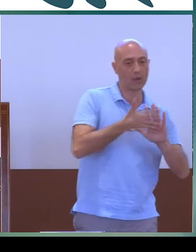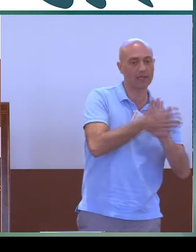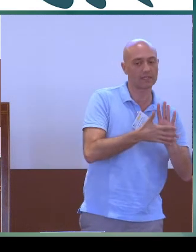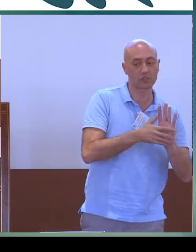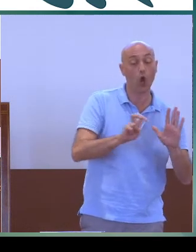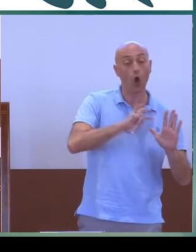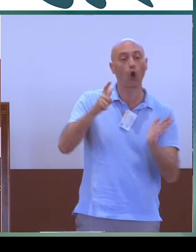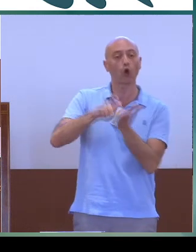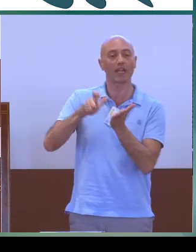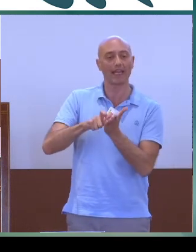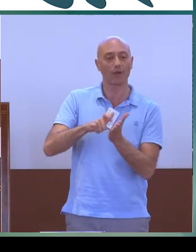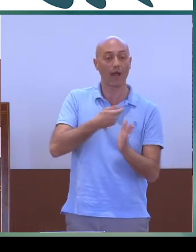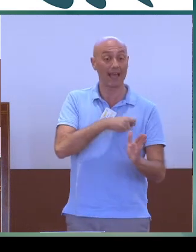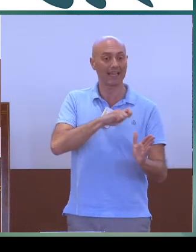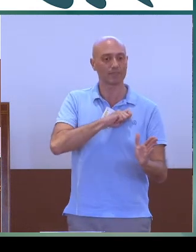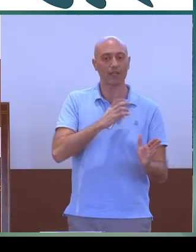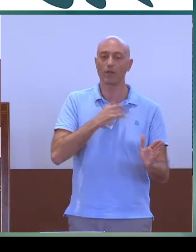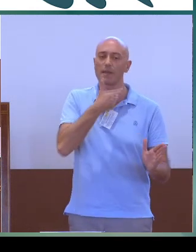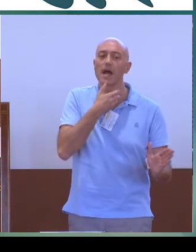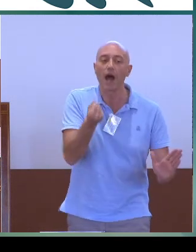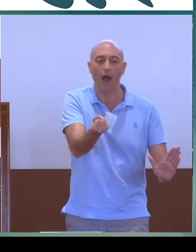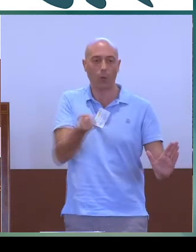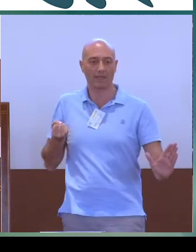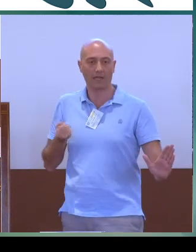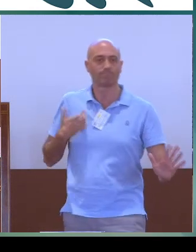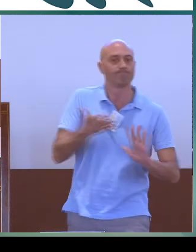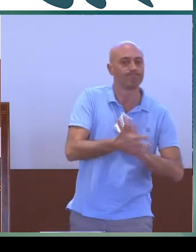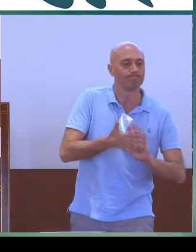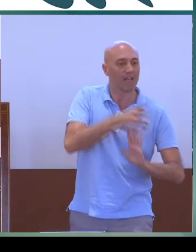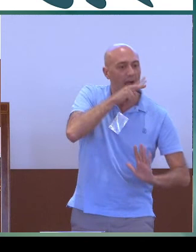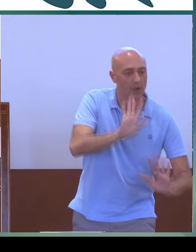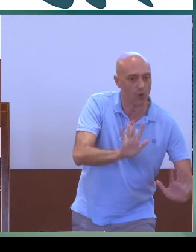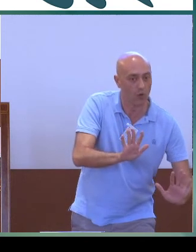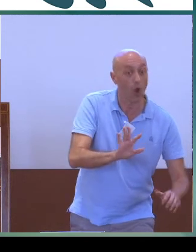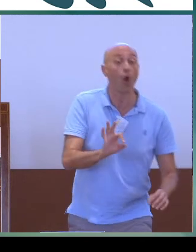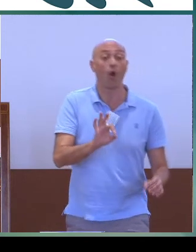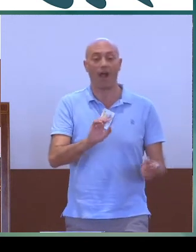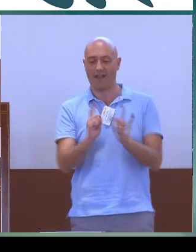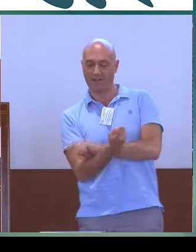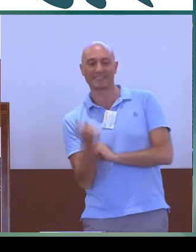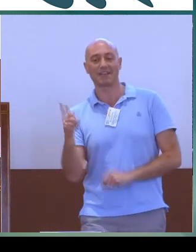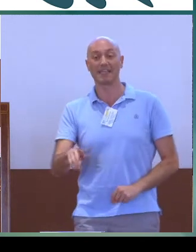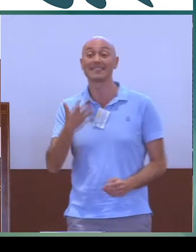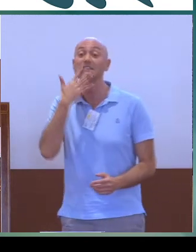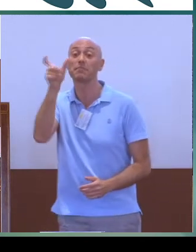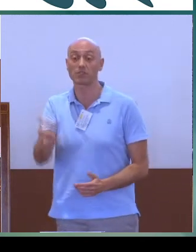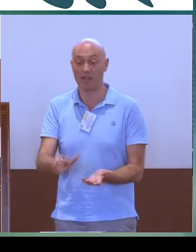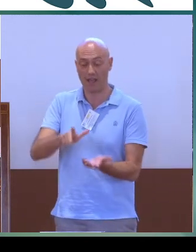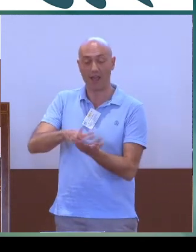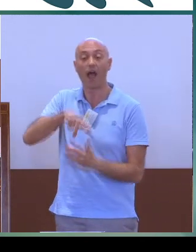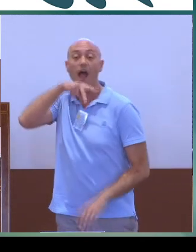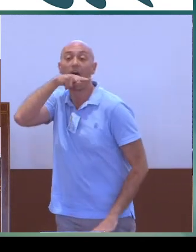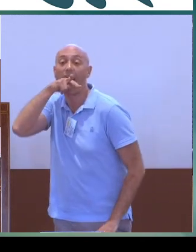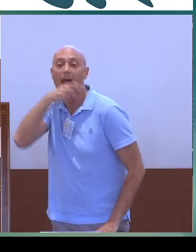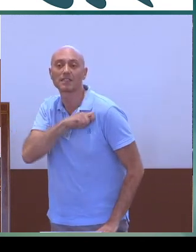es importante. Y algunos estudios han investigado con un poco más de detalle cómo funciona el cambio de